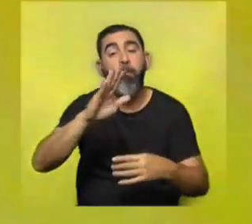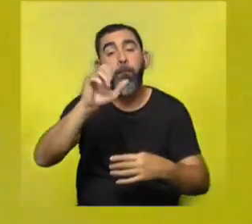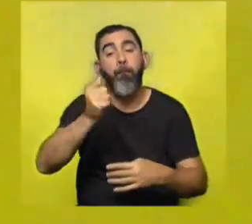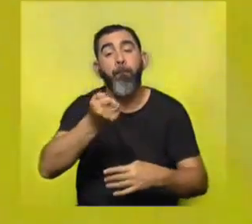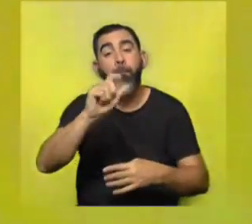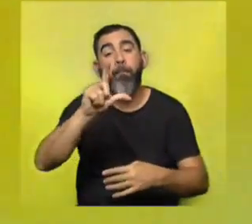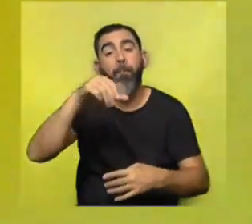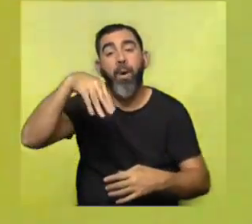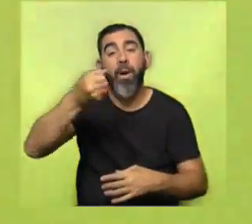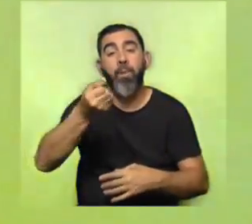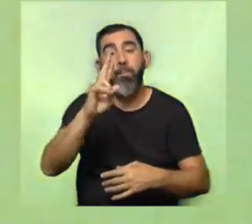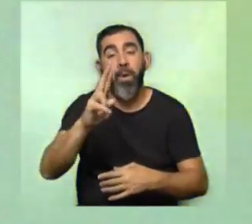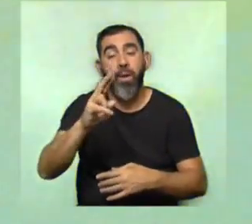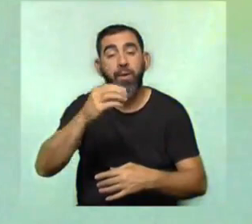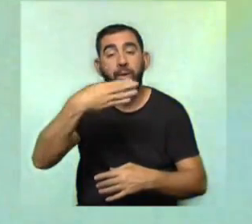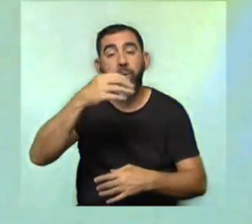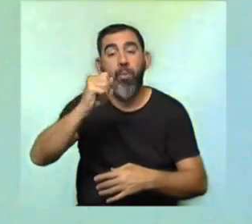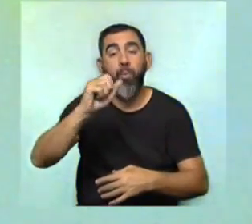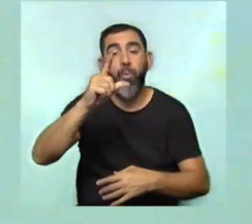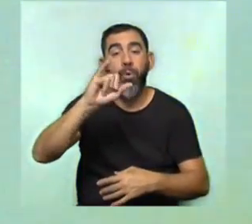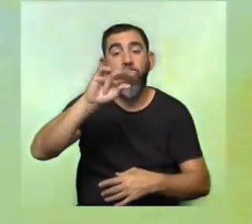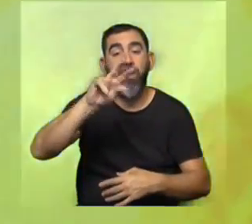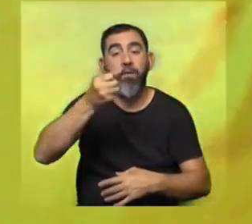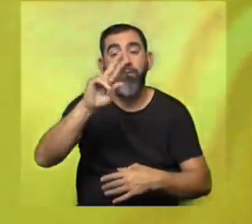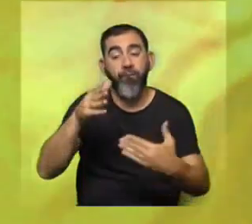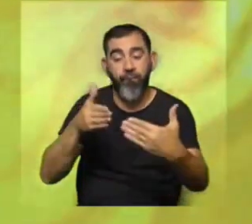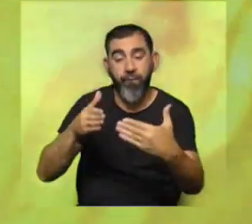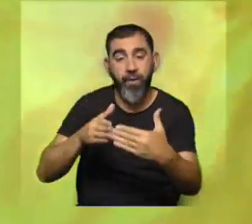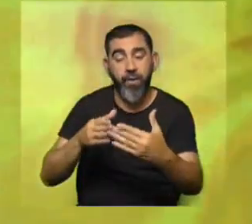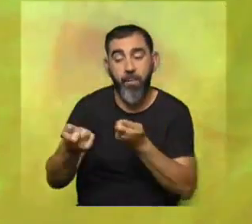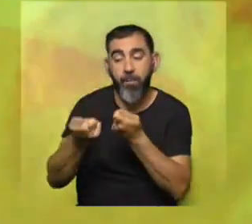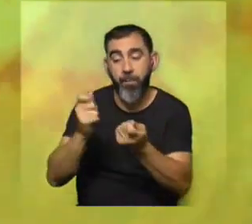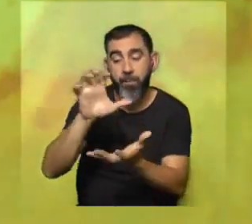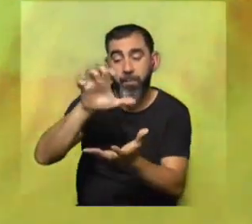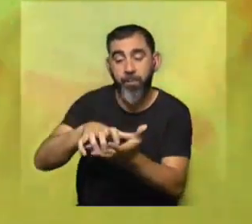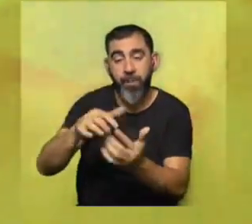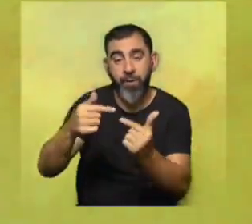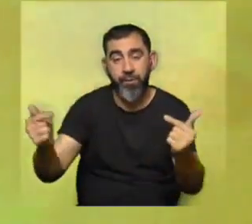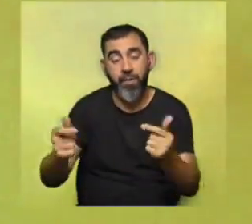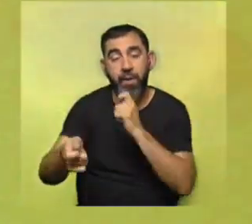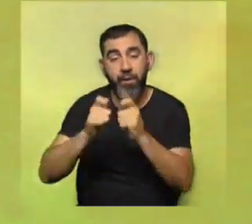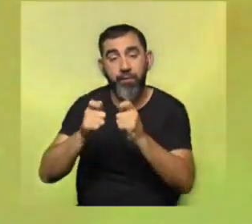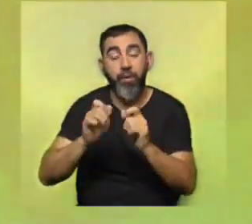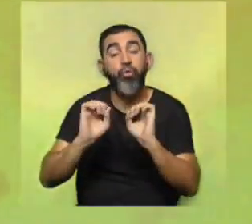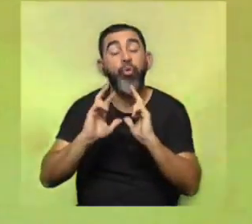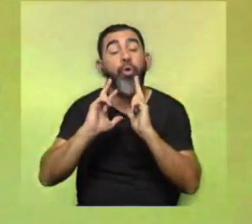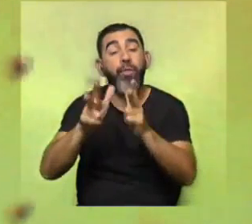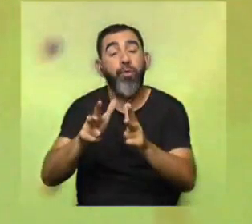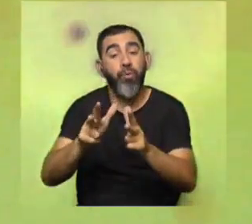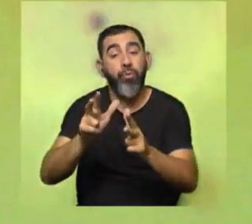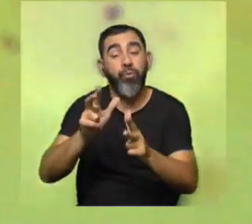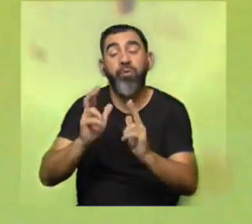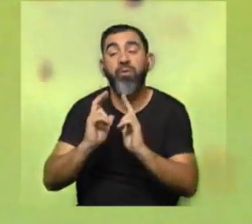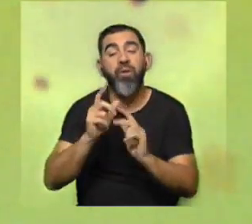que se prestó y prestó toda su estructura para poder llevar adelante esta nota. Y simplemente un comentario, Joana